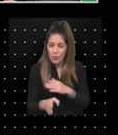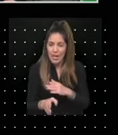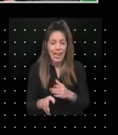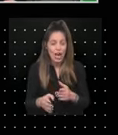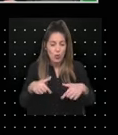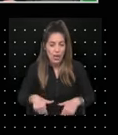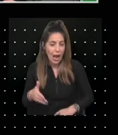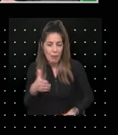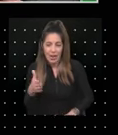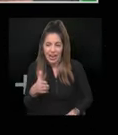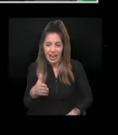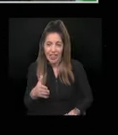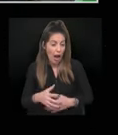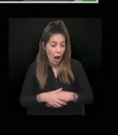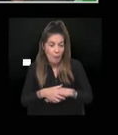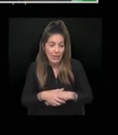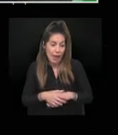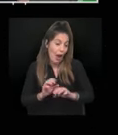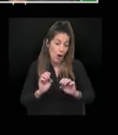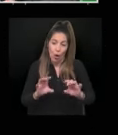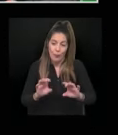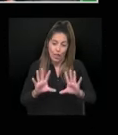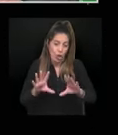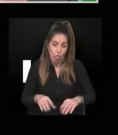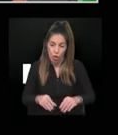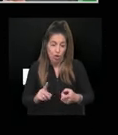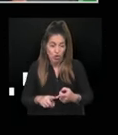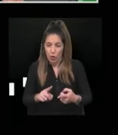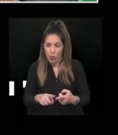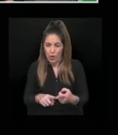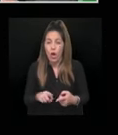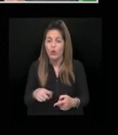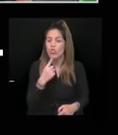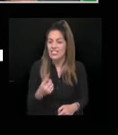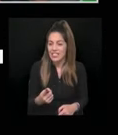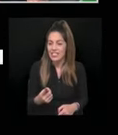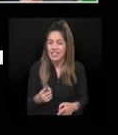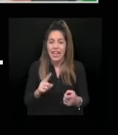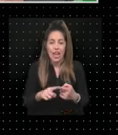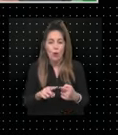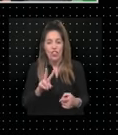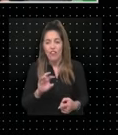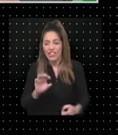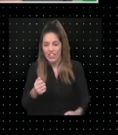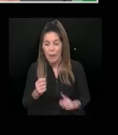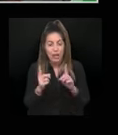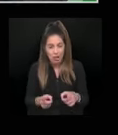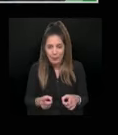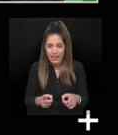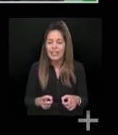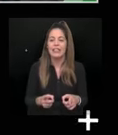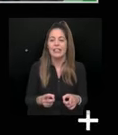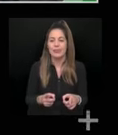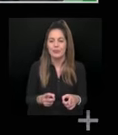una embajada amiga, rompiendo todos los convenios. Tú decías el convenio de Viena, pero también el tema de